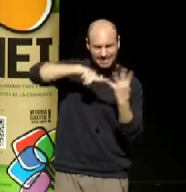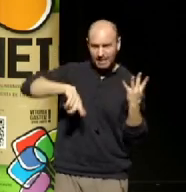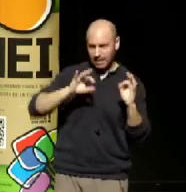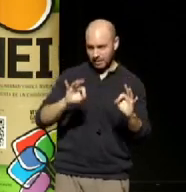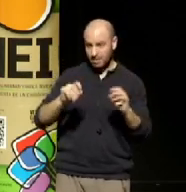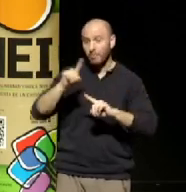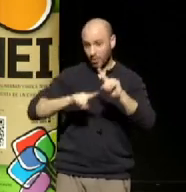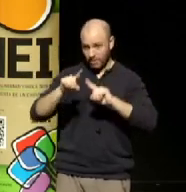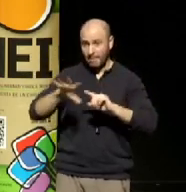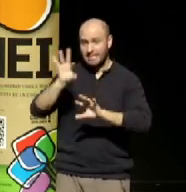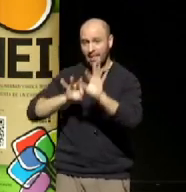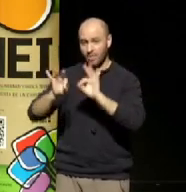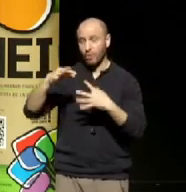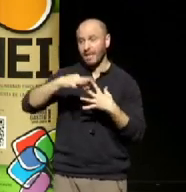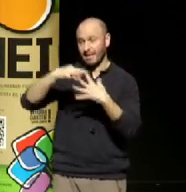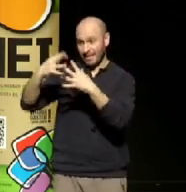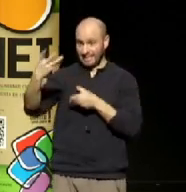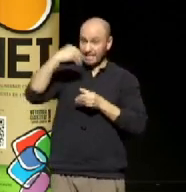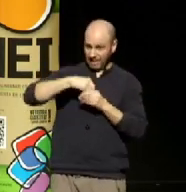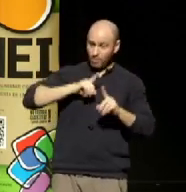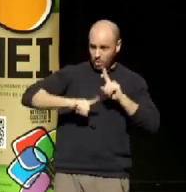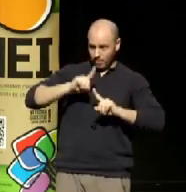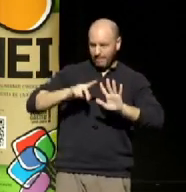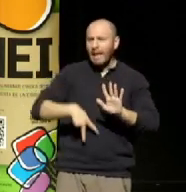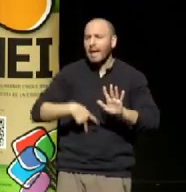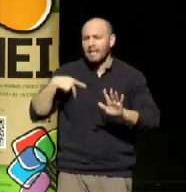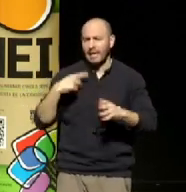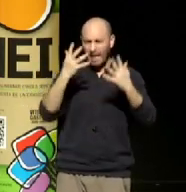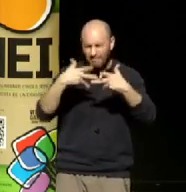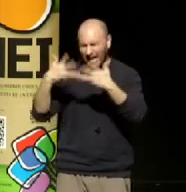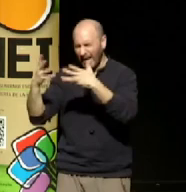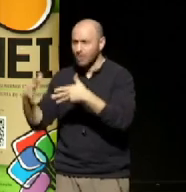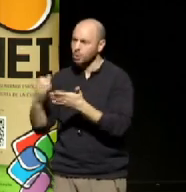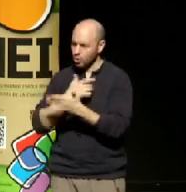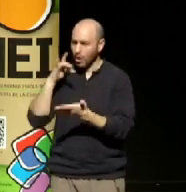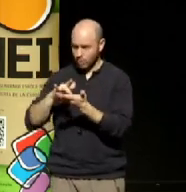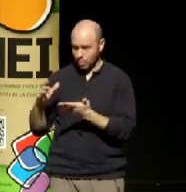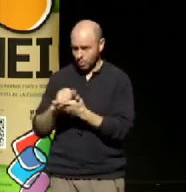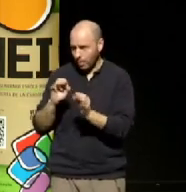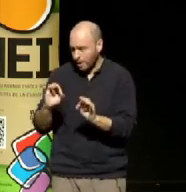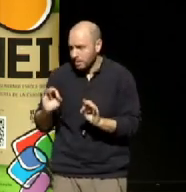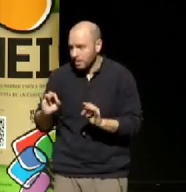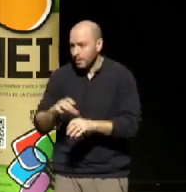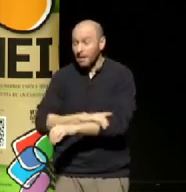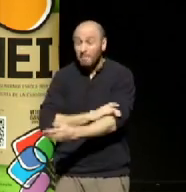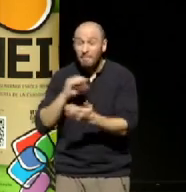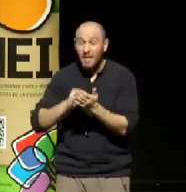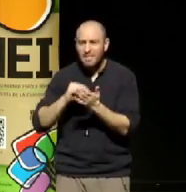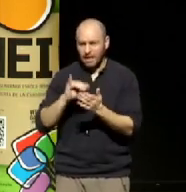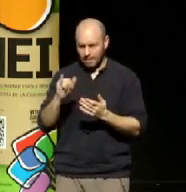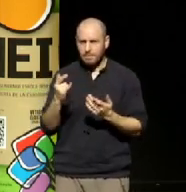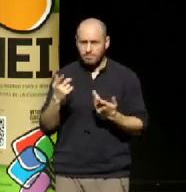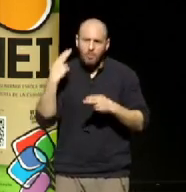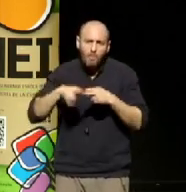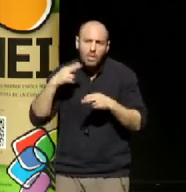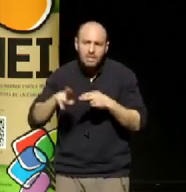de selección de líderes en general, ¿eh? Esto ocurre en casi todas las administraciones, que es que muchas veces tenemos muchos